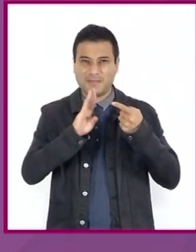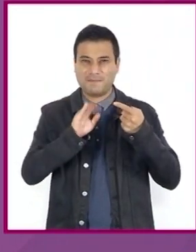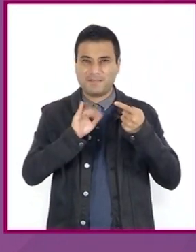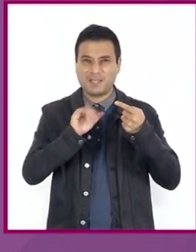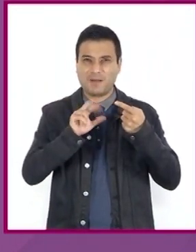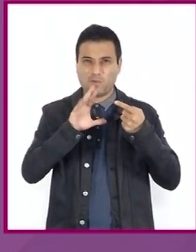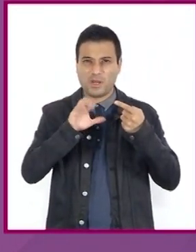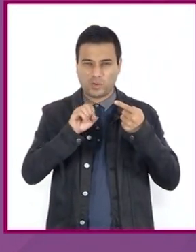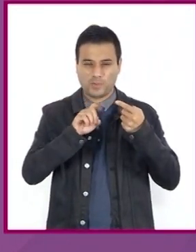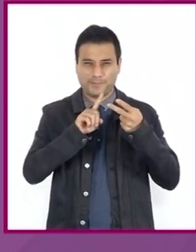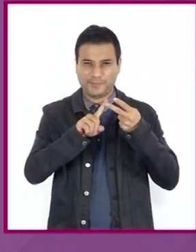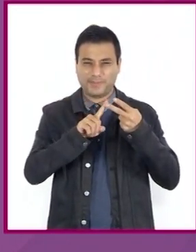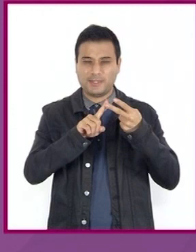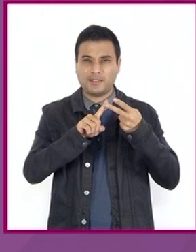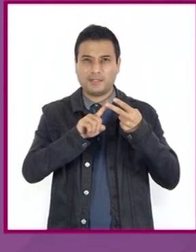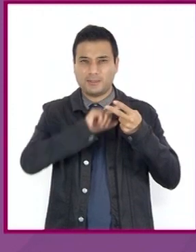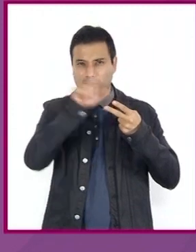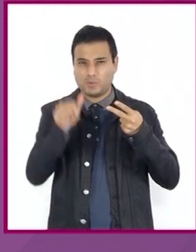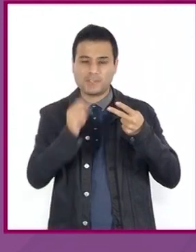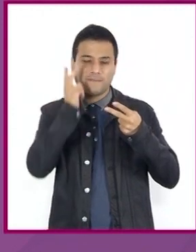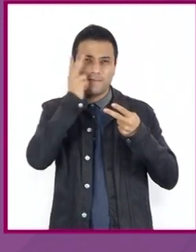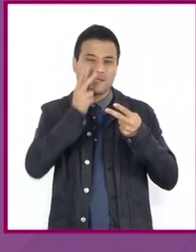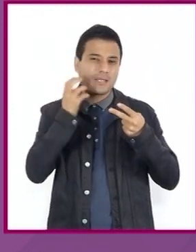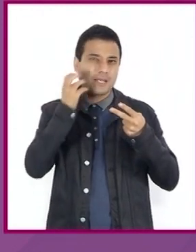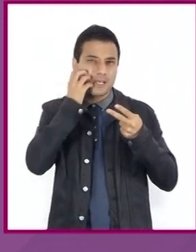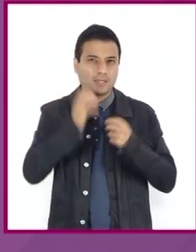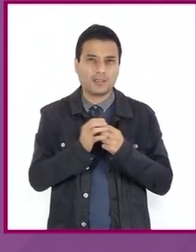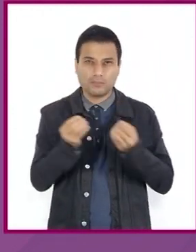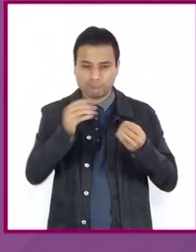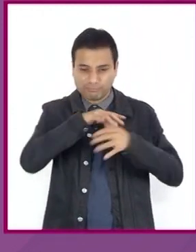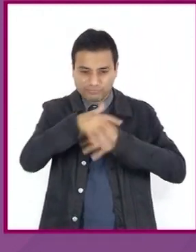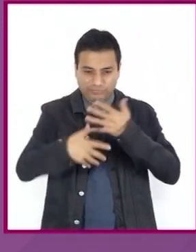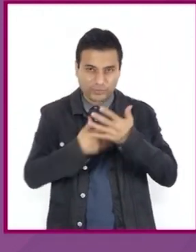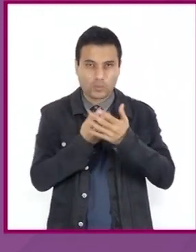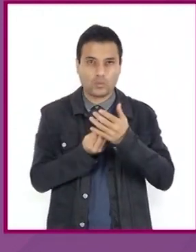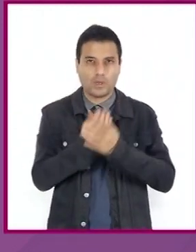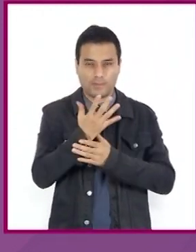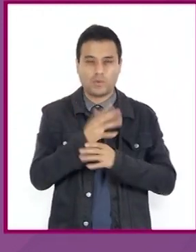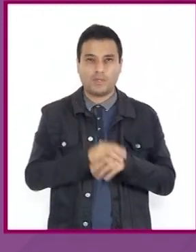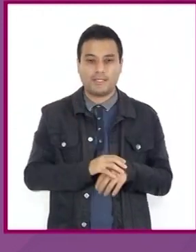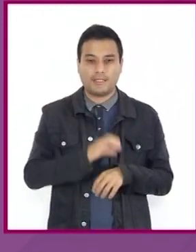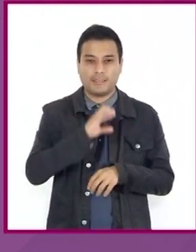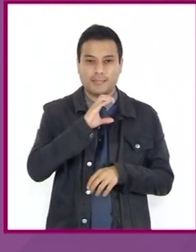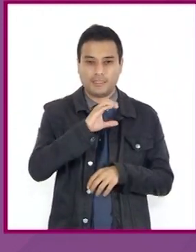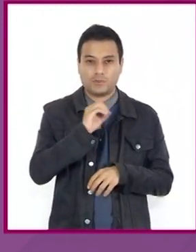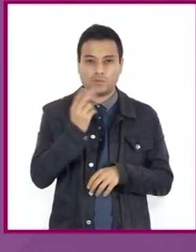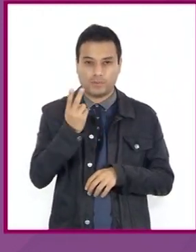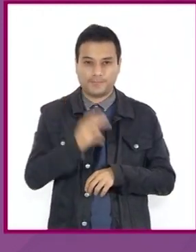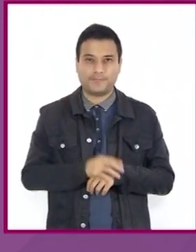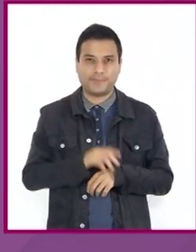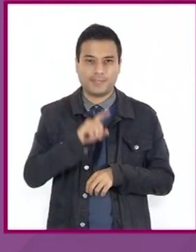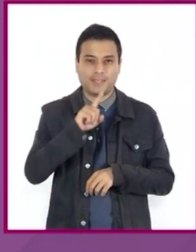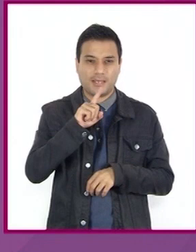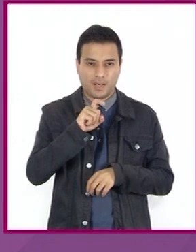contacto originan una reacción química que produce dióxido de carbono, acetato de sodio y